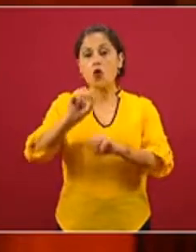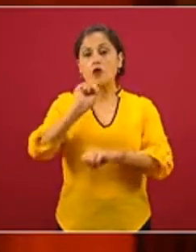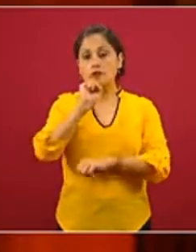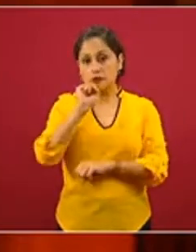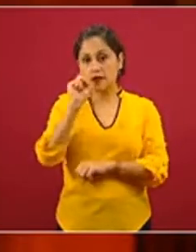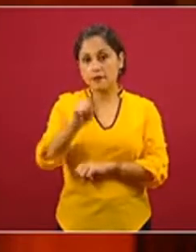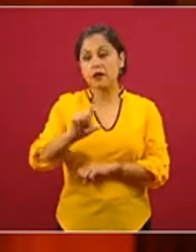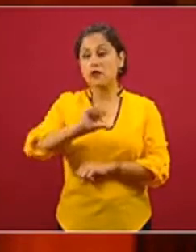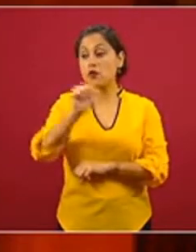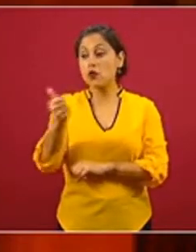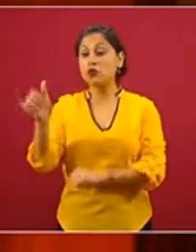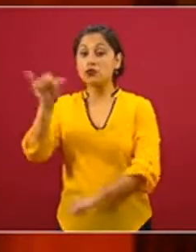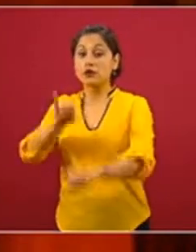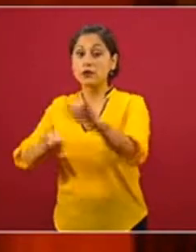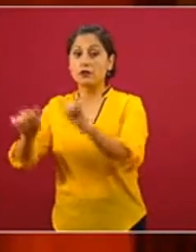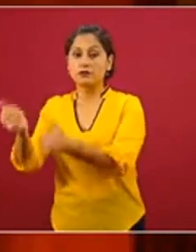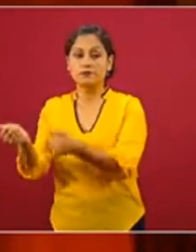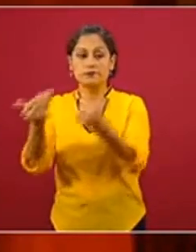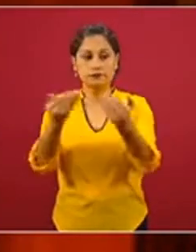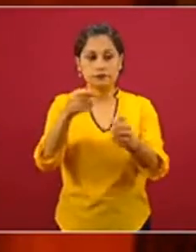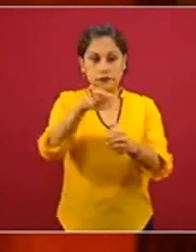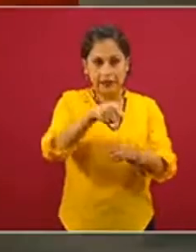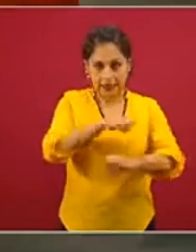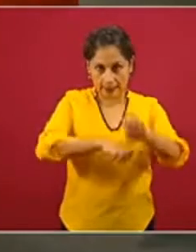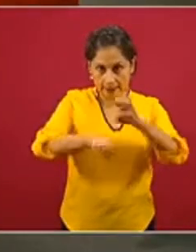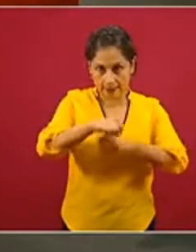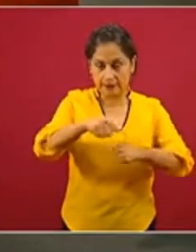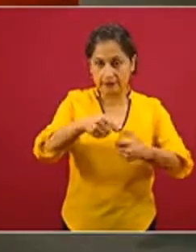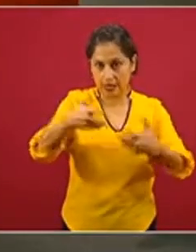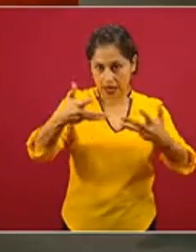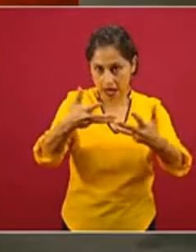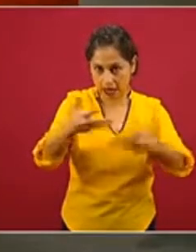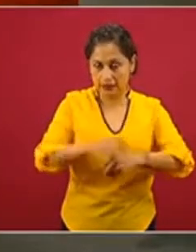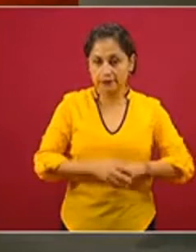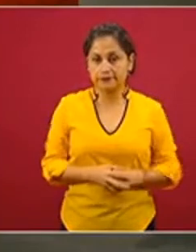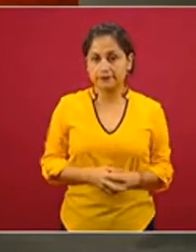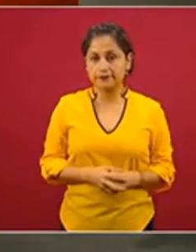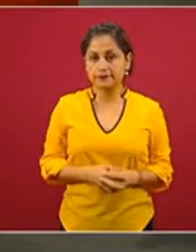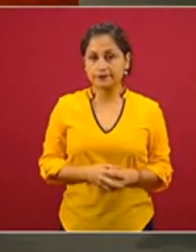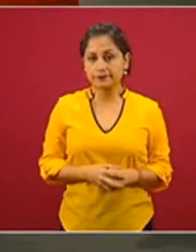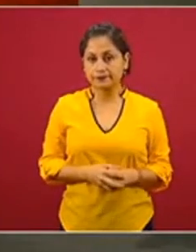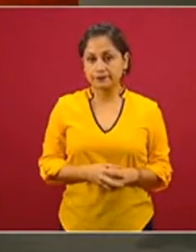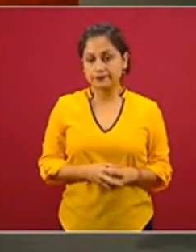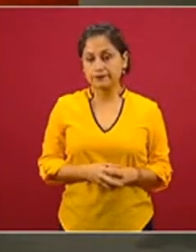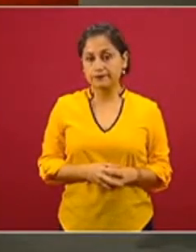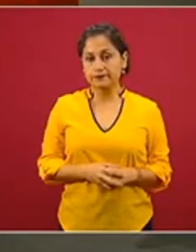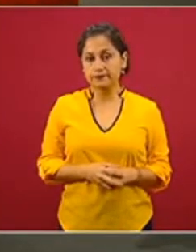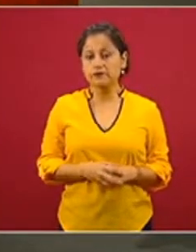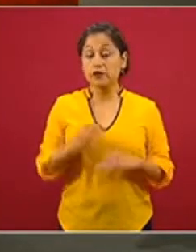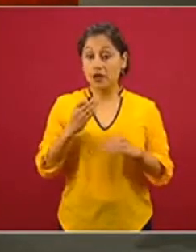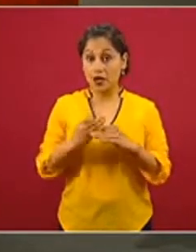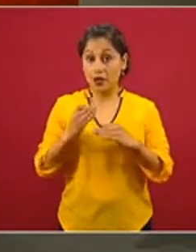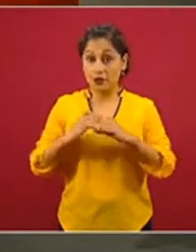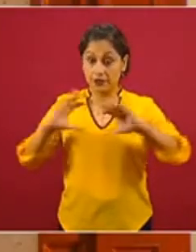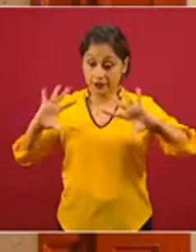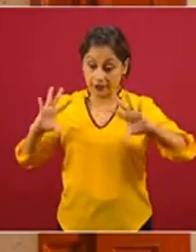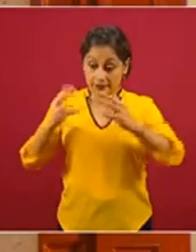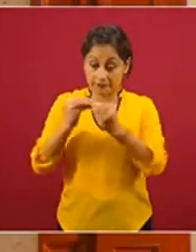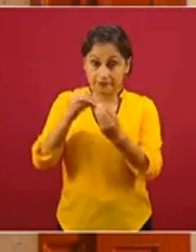otros laboratorios que se las envían a esta red. En este momento se está terminando ya de integrar un